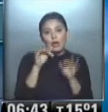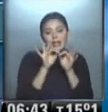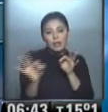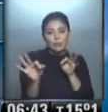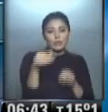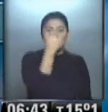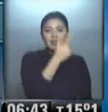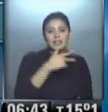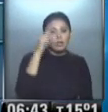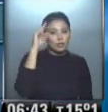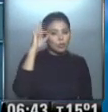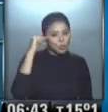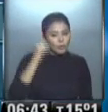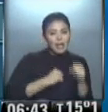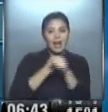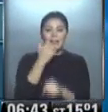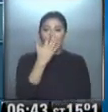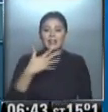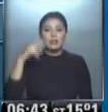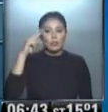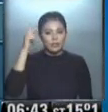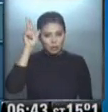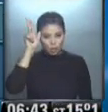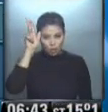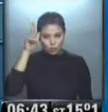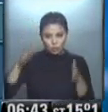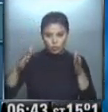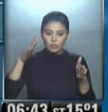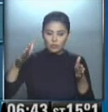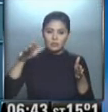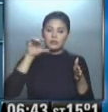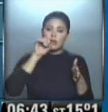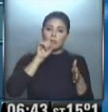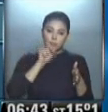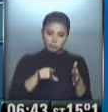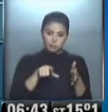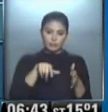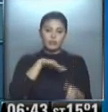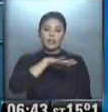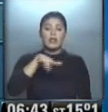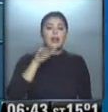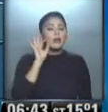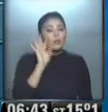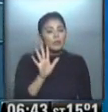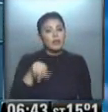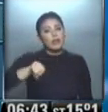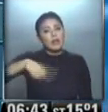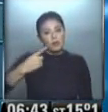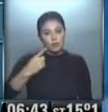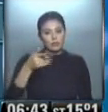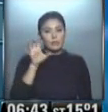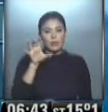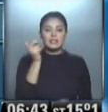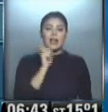kilómetros 309 hasta el 528 entre las localidades de Los Altares y Pampa de Aña. Vamos a